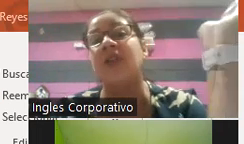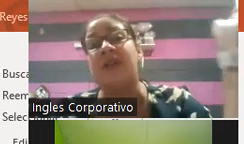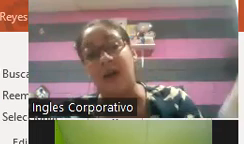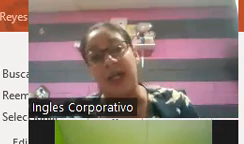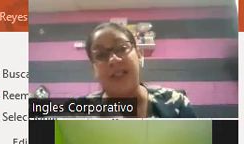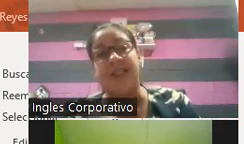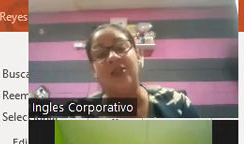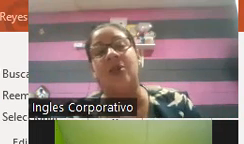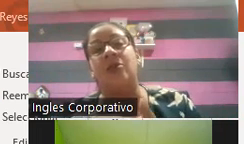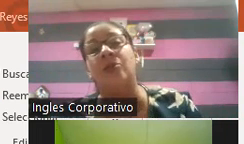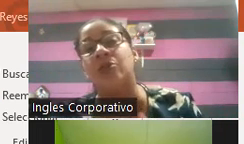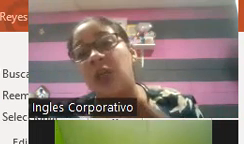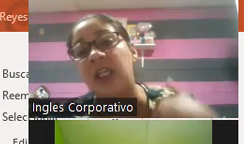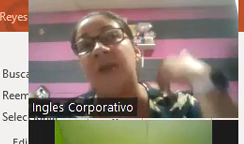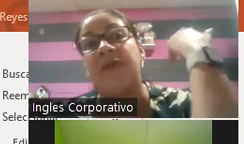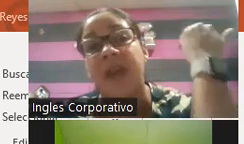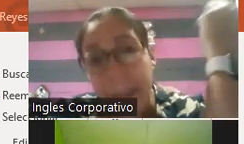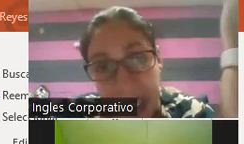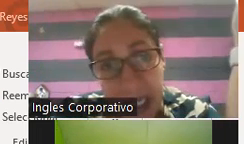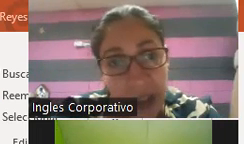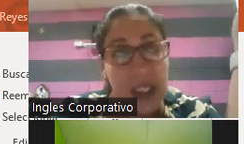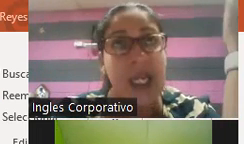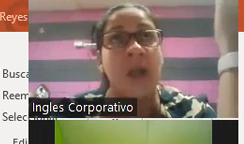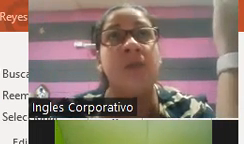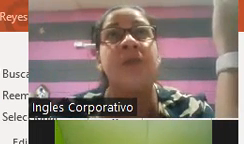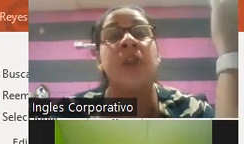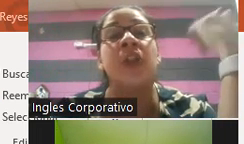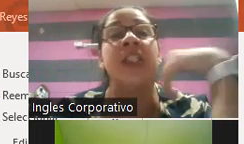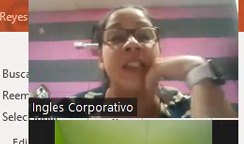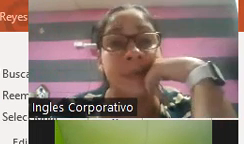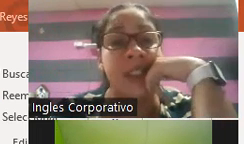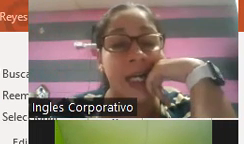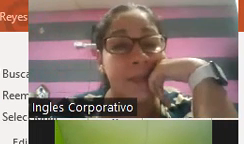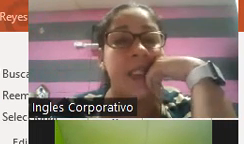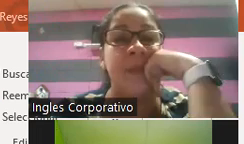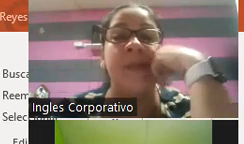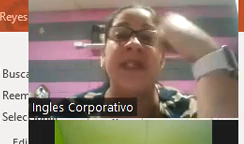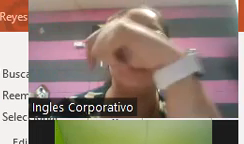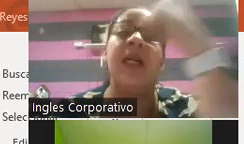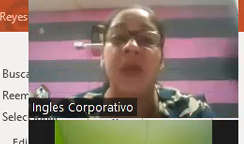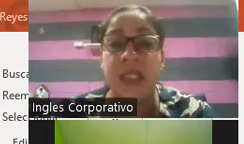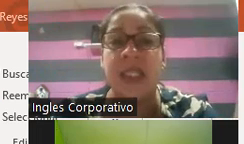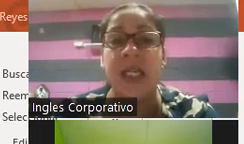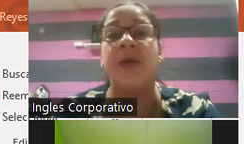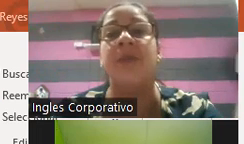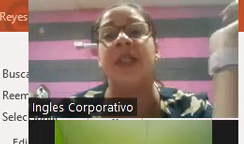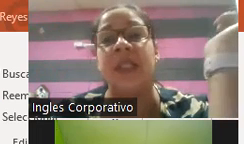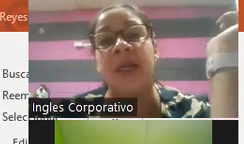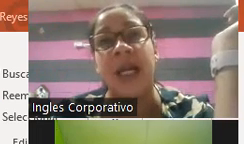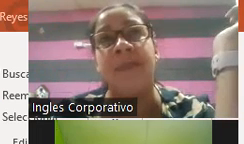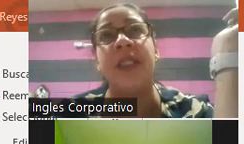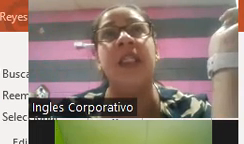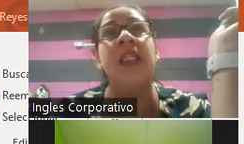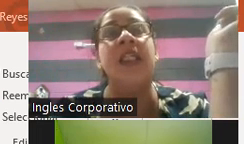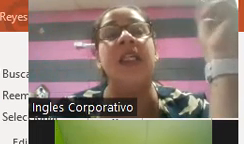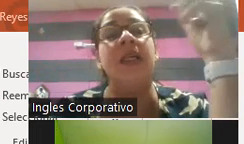había metido debajo del asiento del conductor y me fui al parqueo a traerlo conecté mi iPad y pasé la cuenta de de inglés corporativo